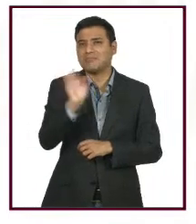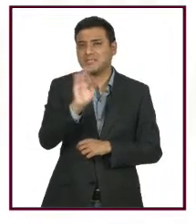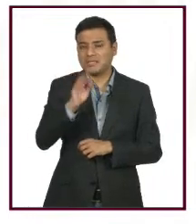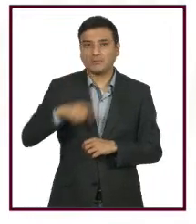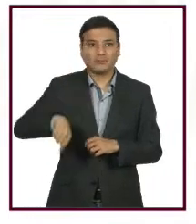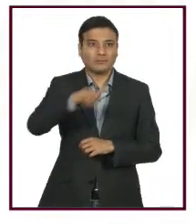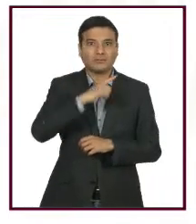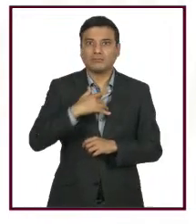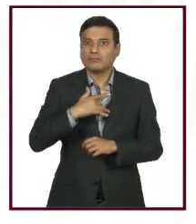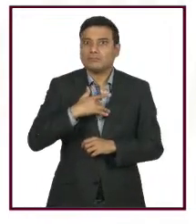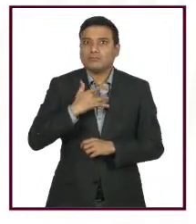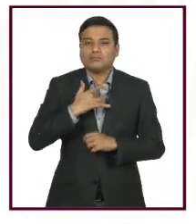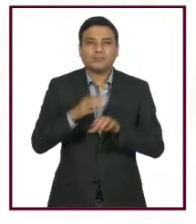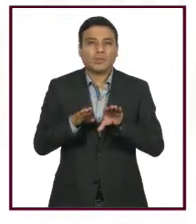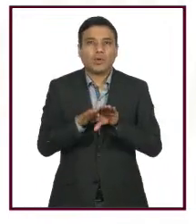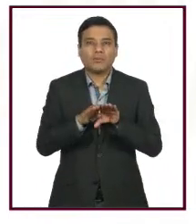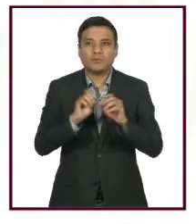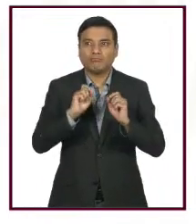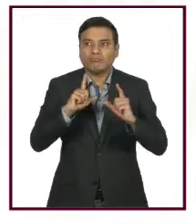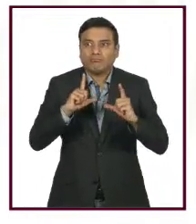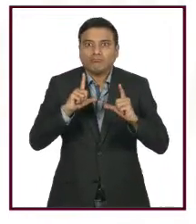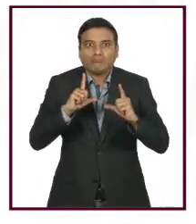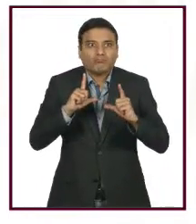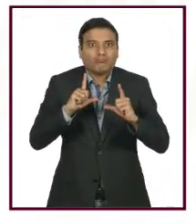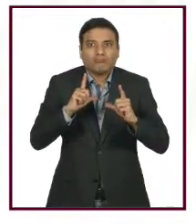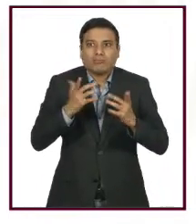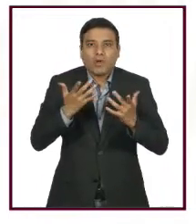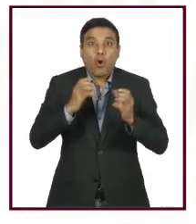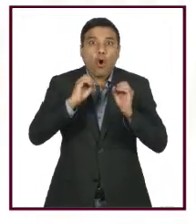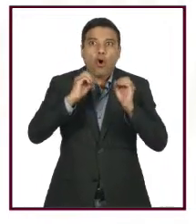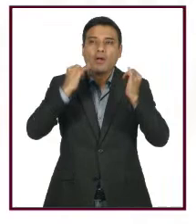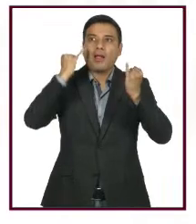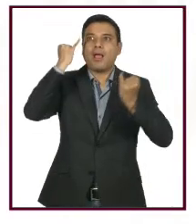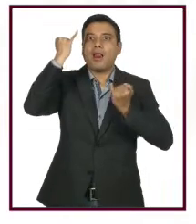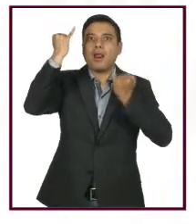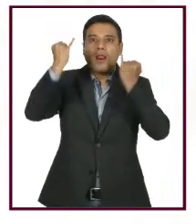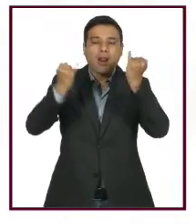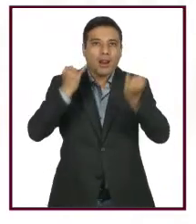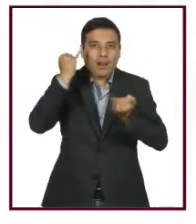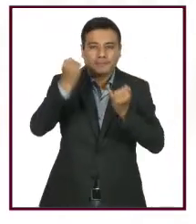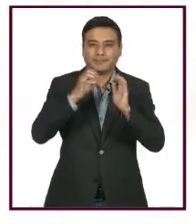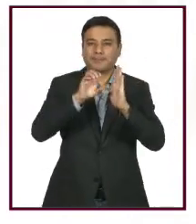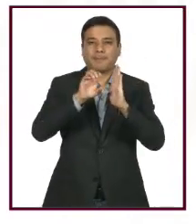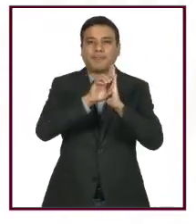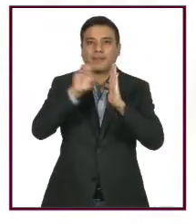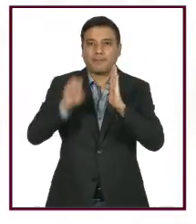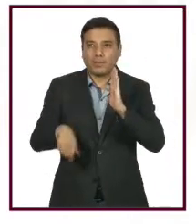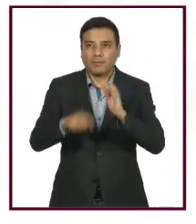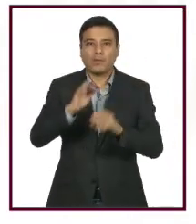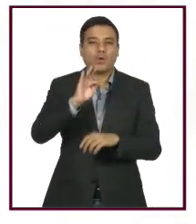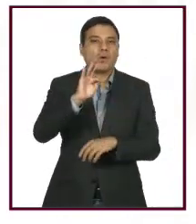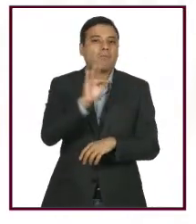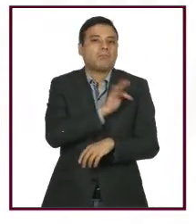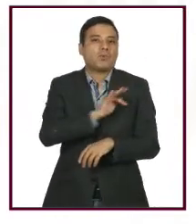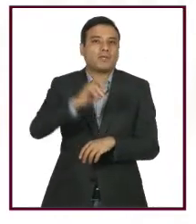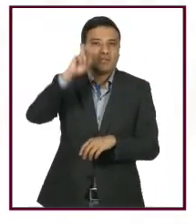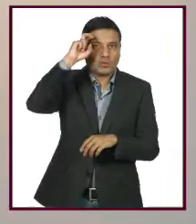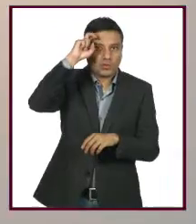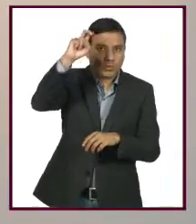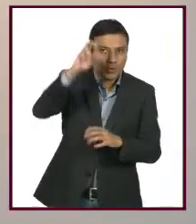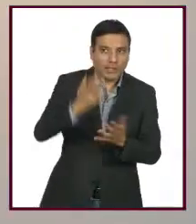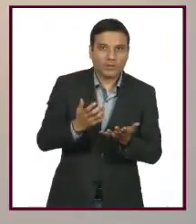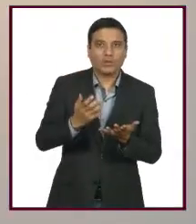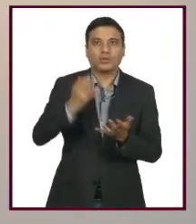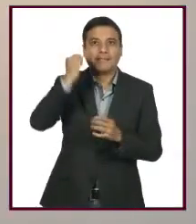hiperalertas, como muy activos, acciones y creencias grandiosas, como por ejemplo pueden ser algunas ideas delirantes, de sentirse